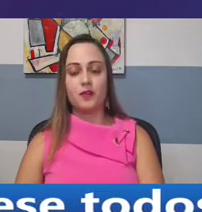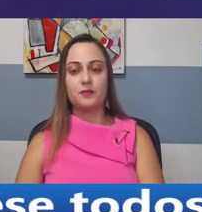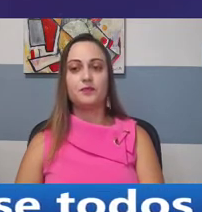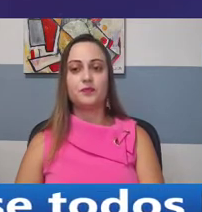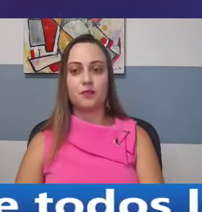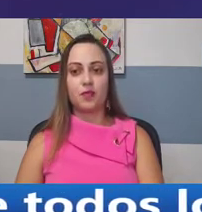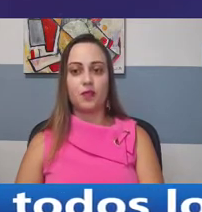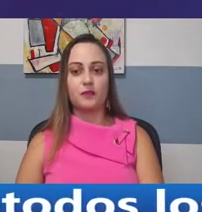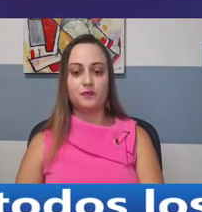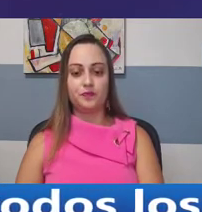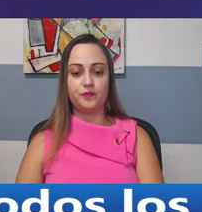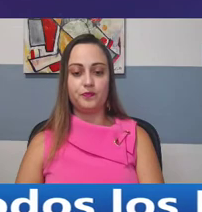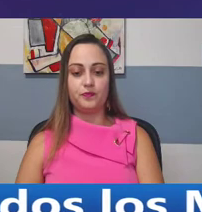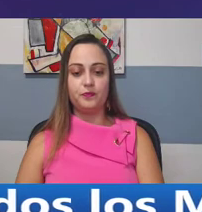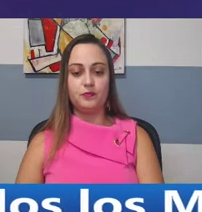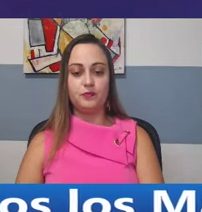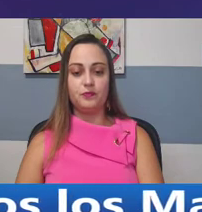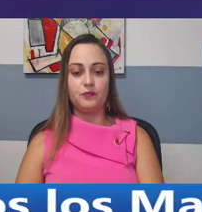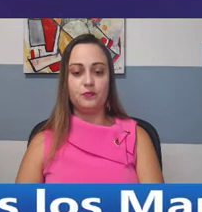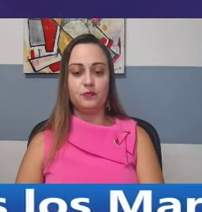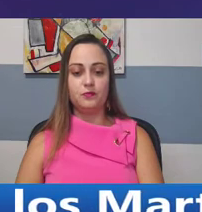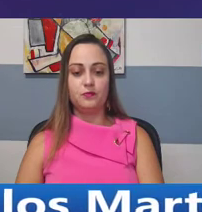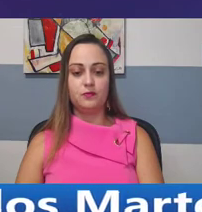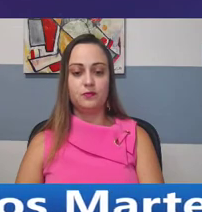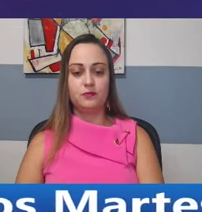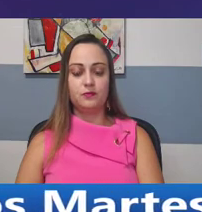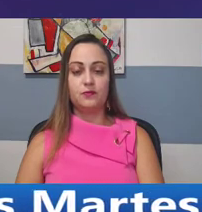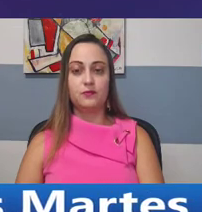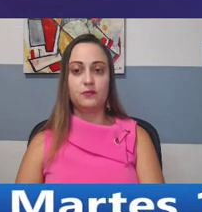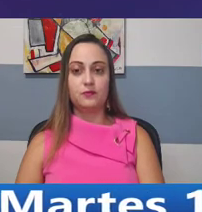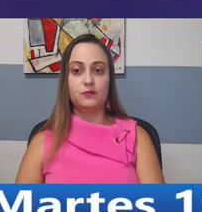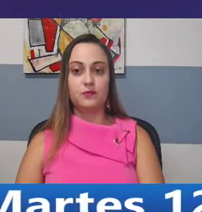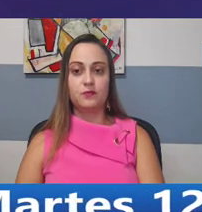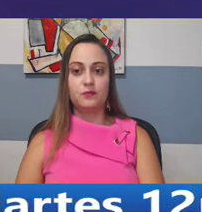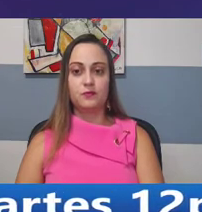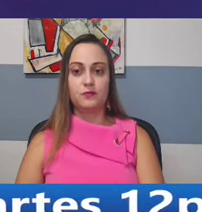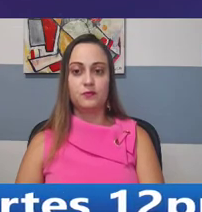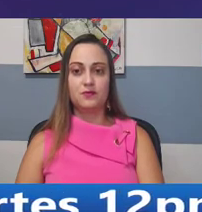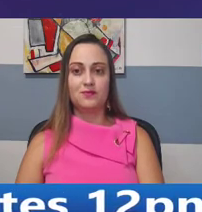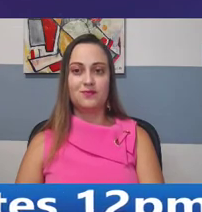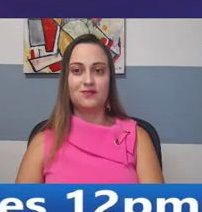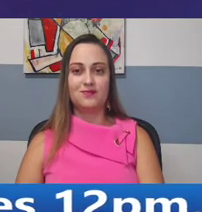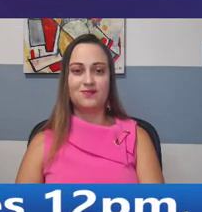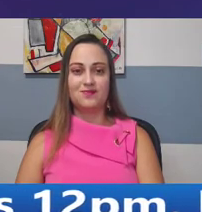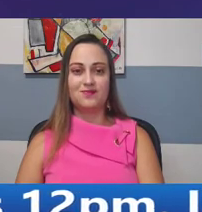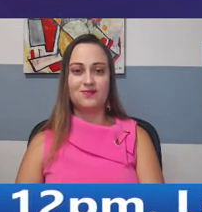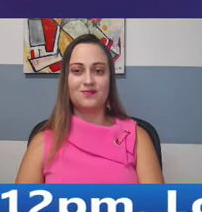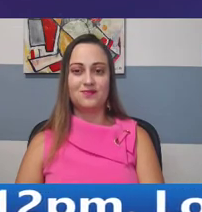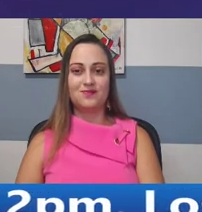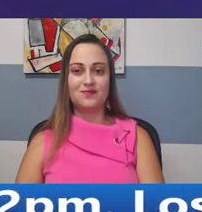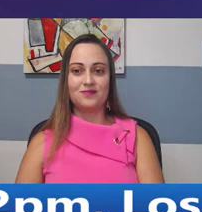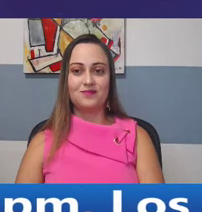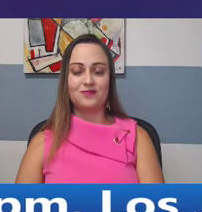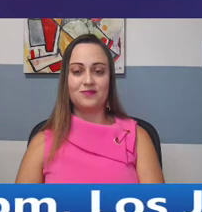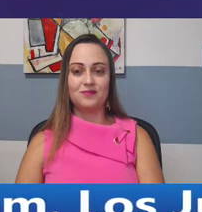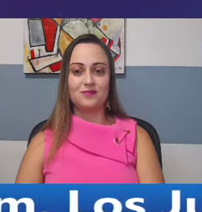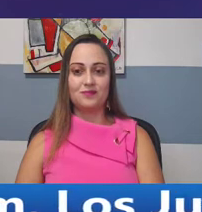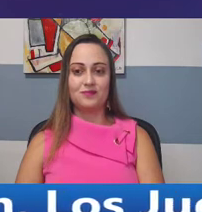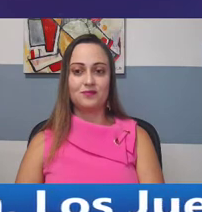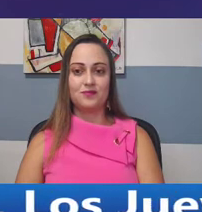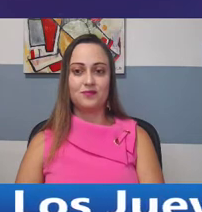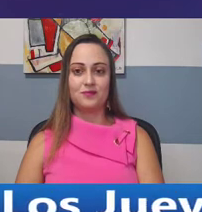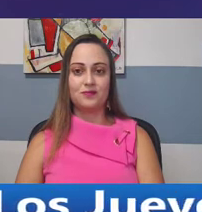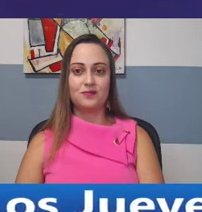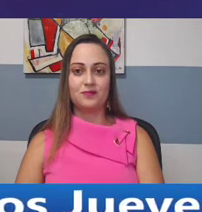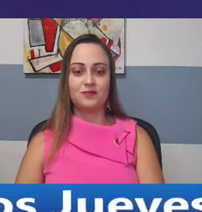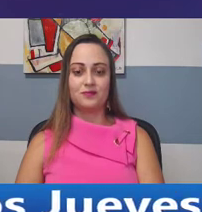de vestimenta. Entonces, si usted es de lo que le gusta estar en shorting pullover, pues así puede atender a sus clientes. vestirse como